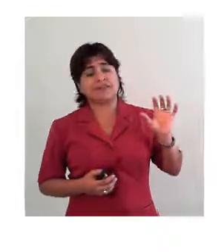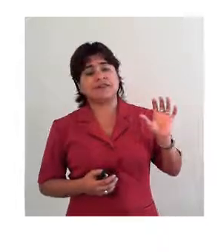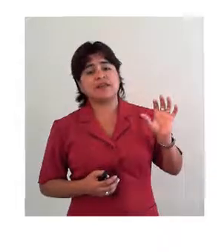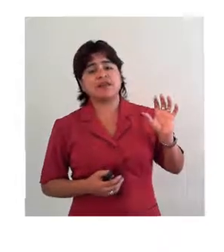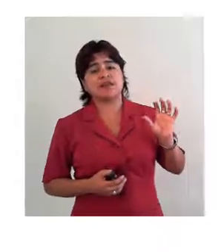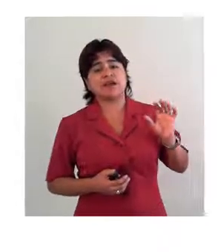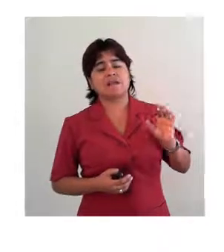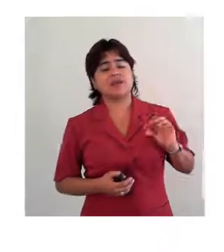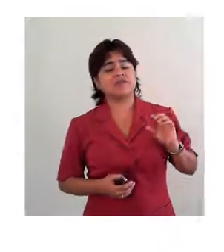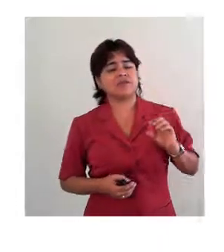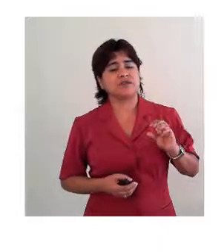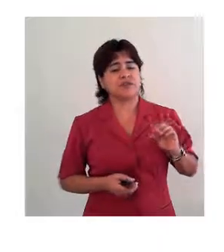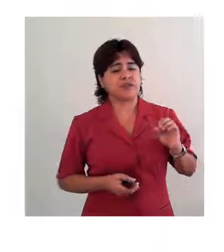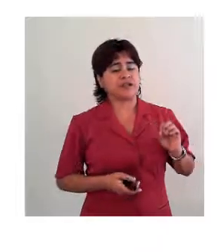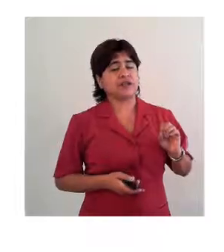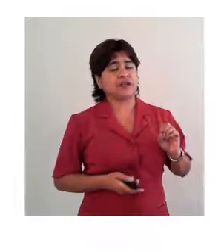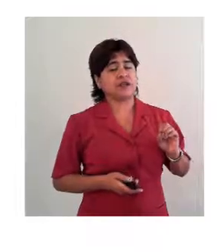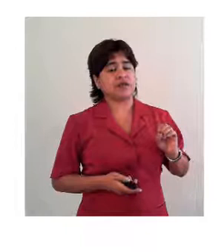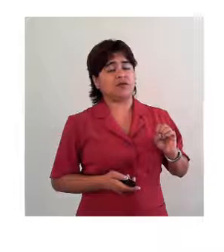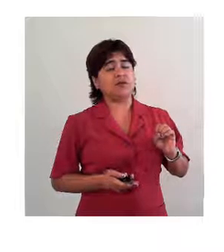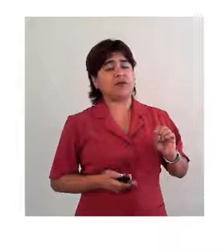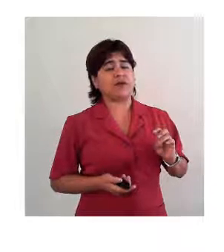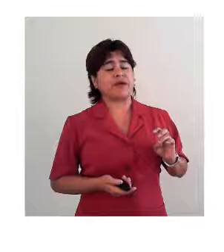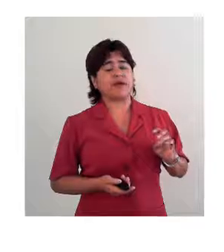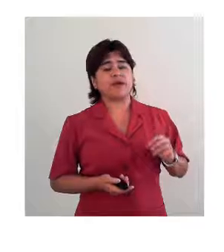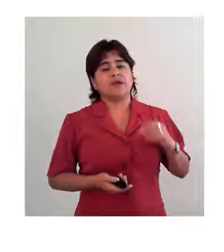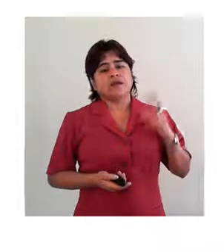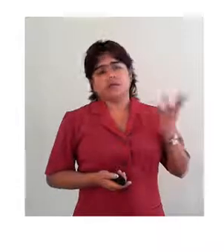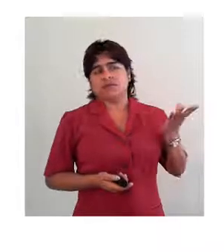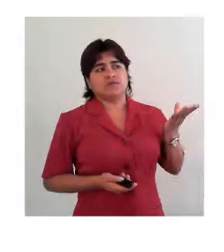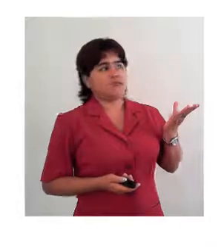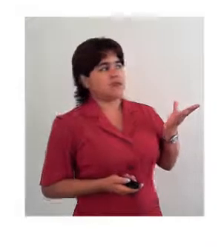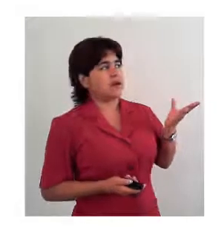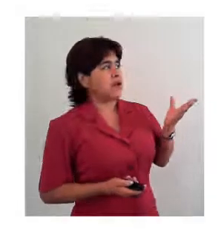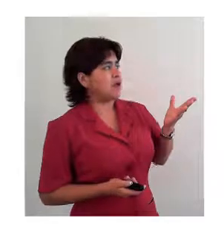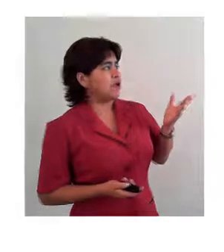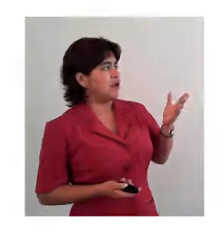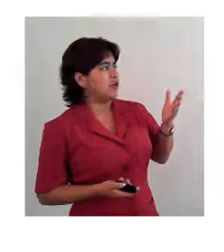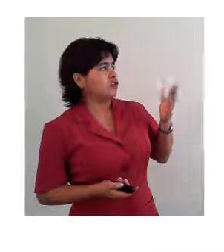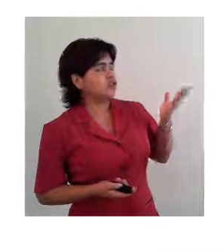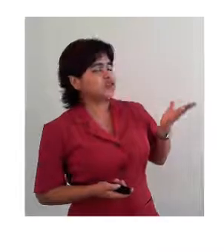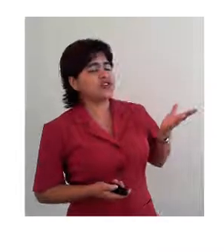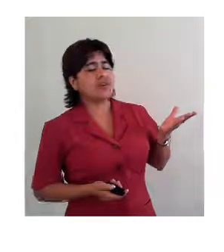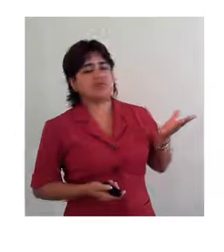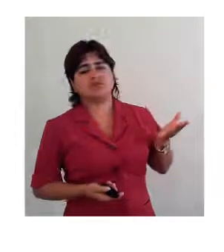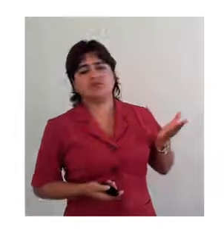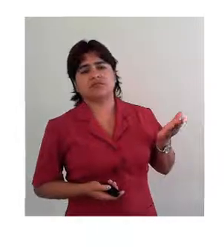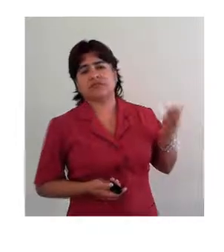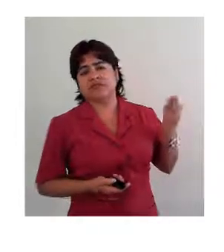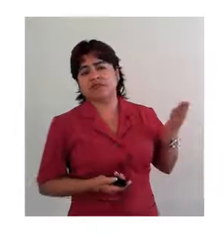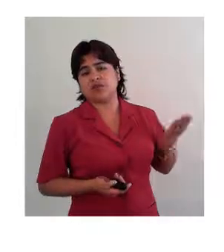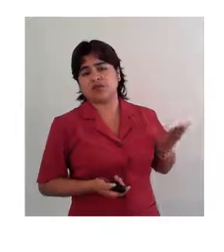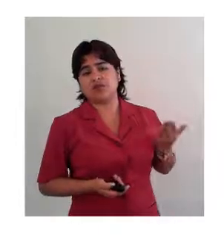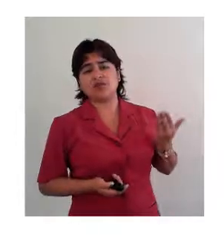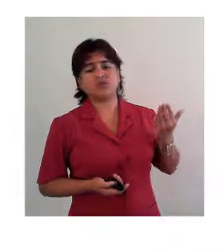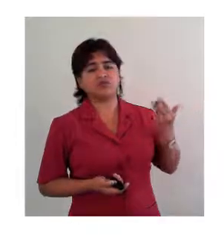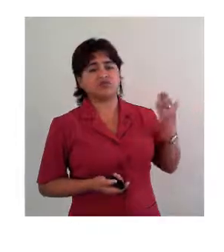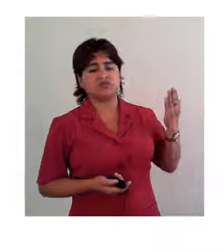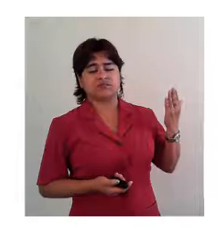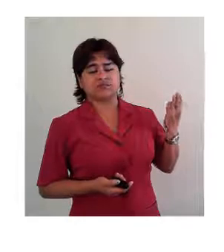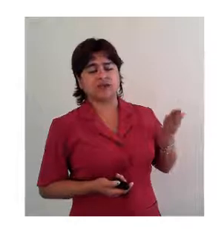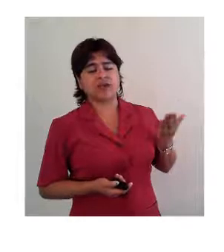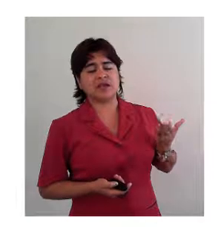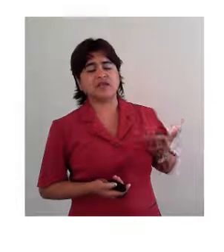a atentar contra la paz y mi seguridad nacional, ¿no? De mi país. Hablamos de la subversión, Sendero